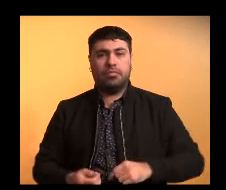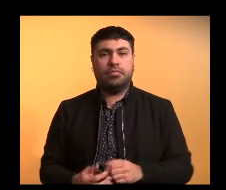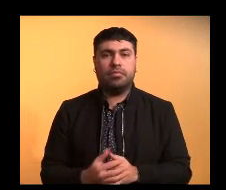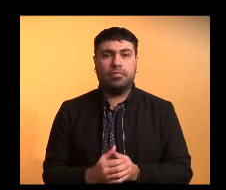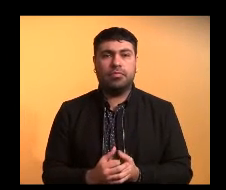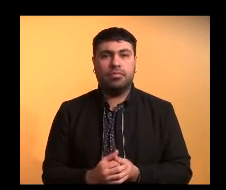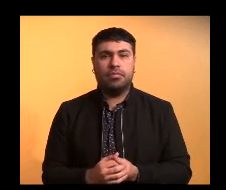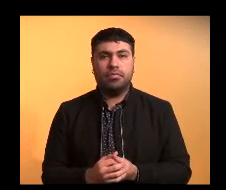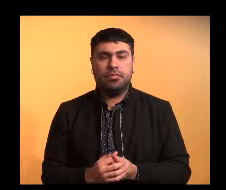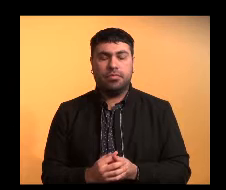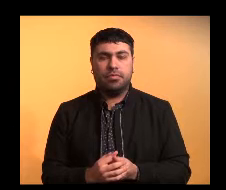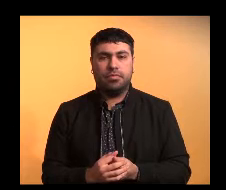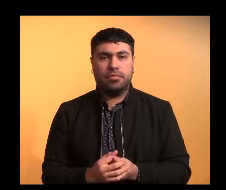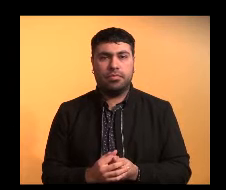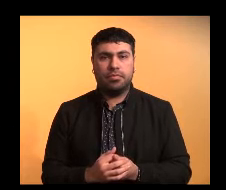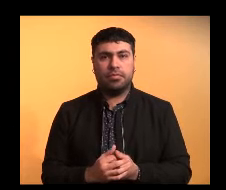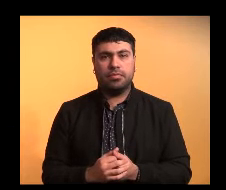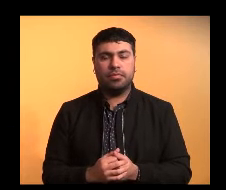algas.